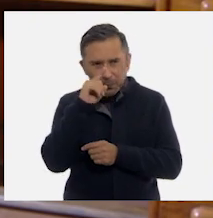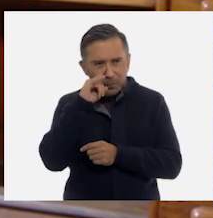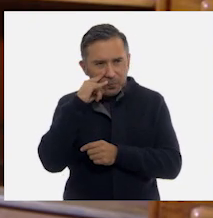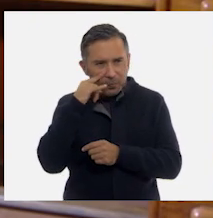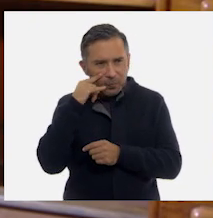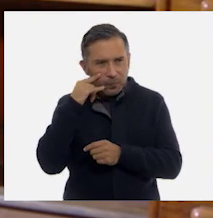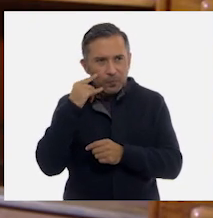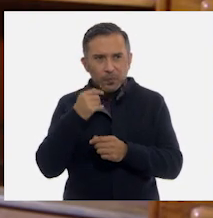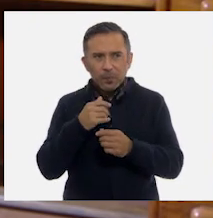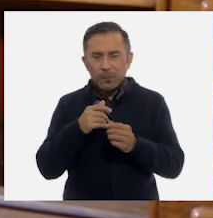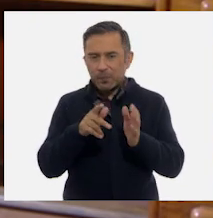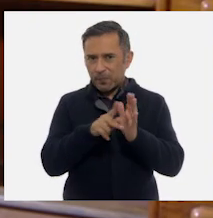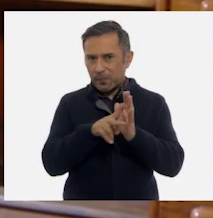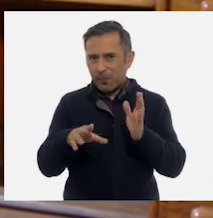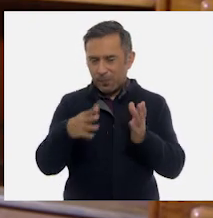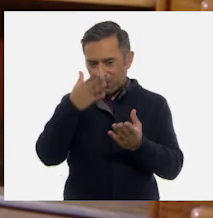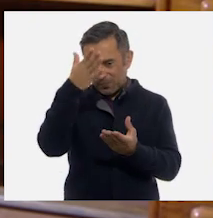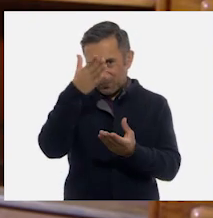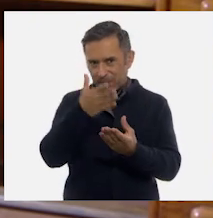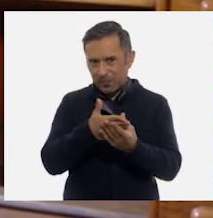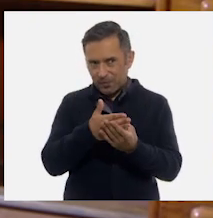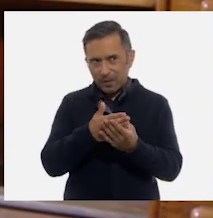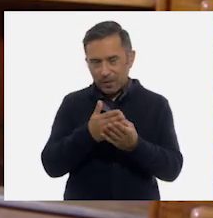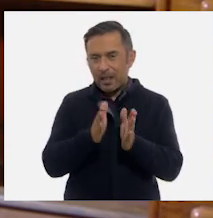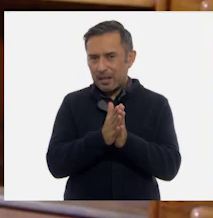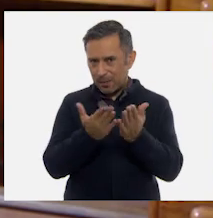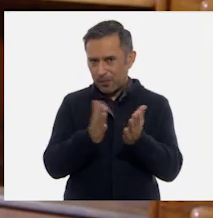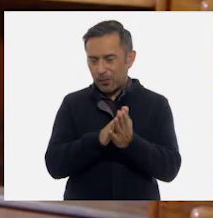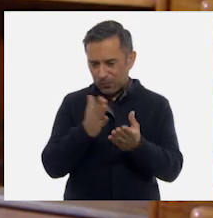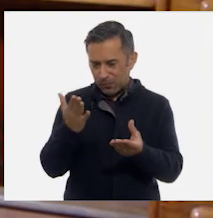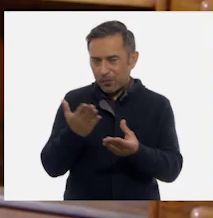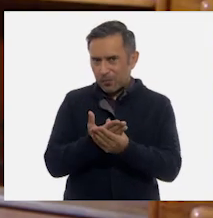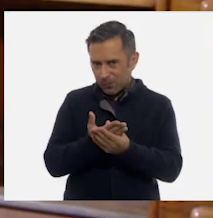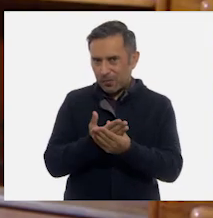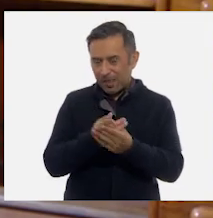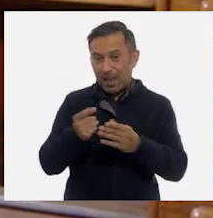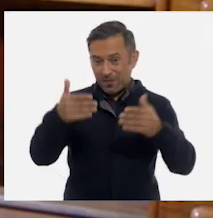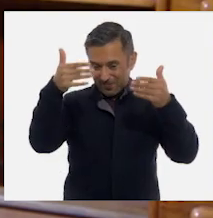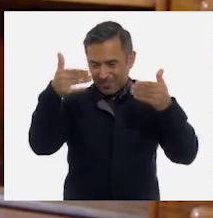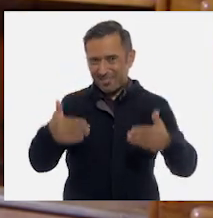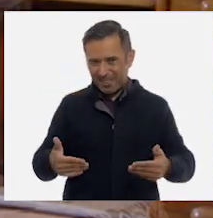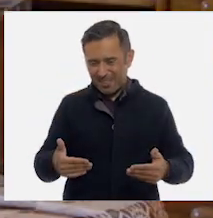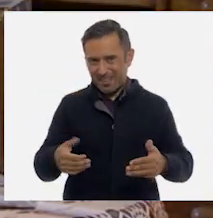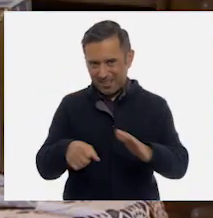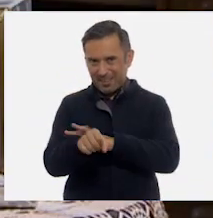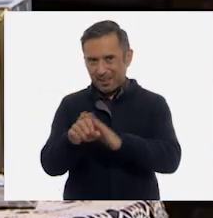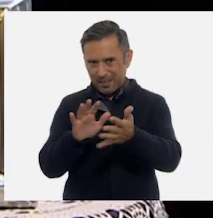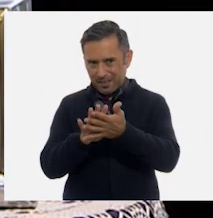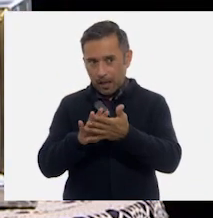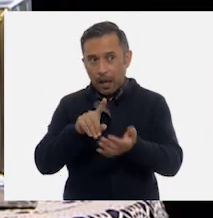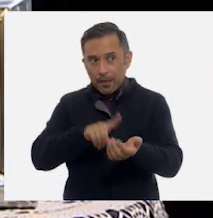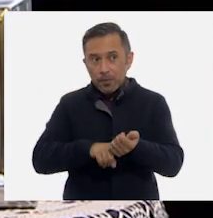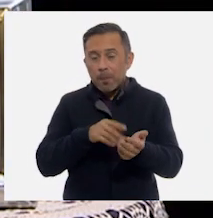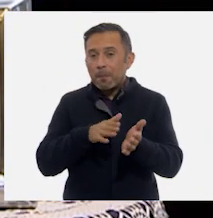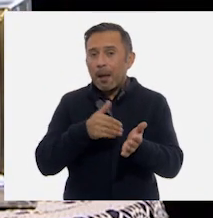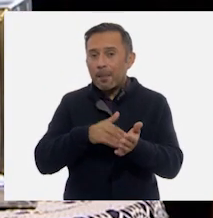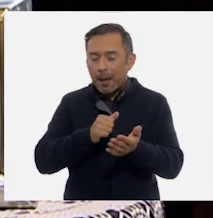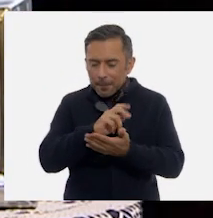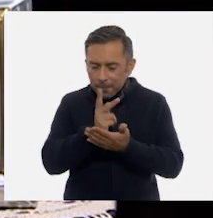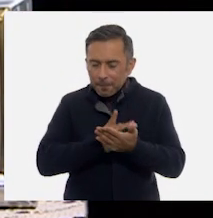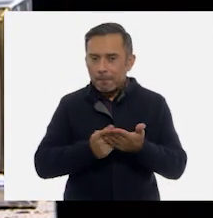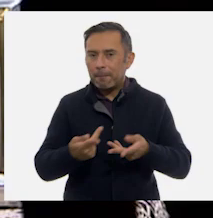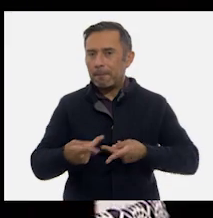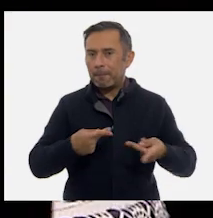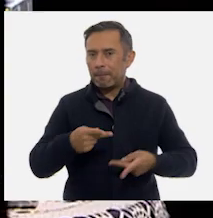desde la barrera que los separaba, los libres de los presos, ¿verdad? Y entonces ahí venía el plan, a quienes tenían que